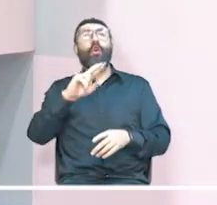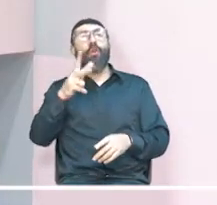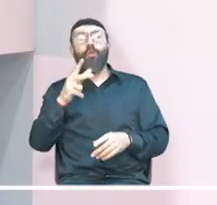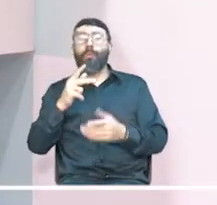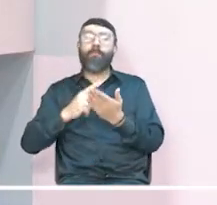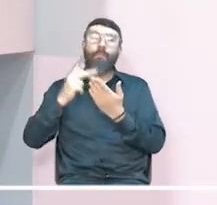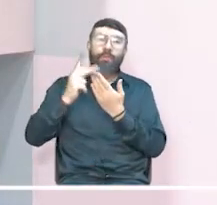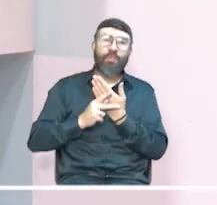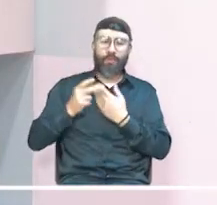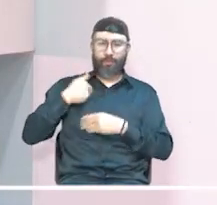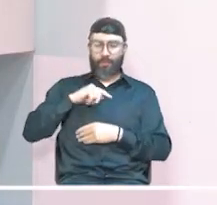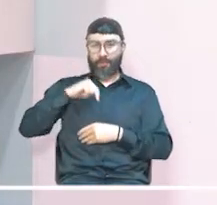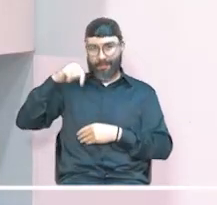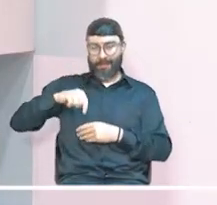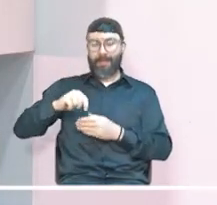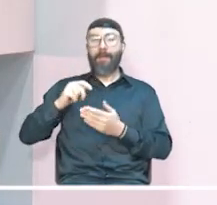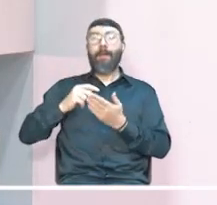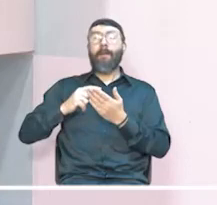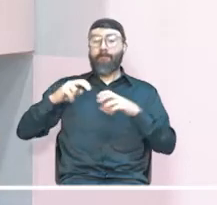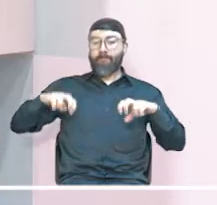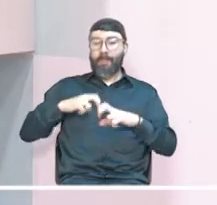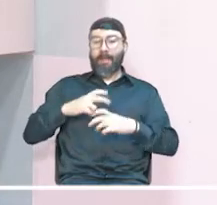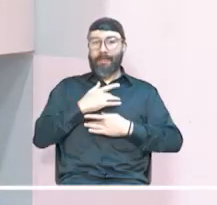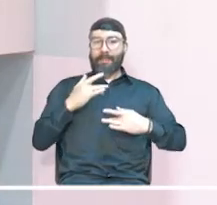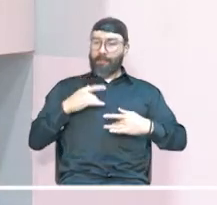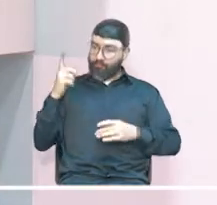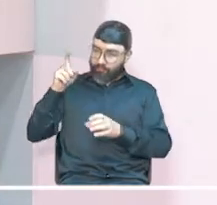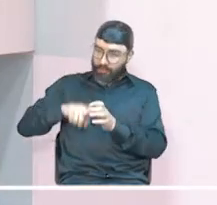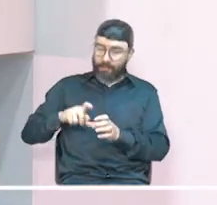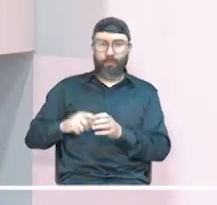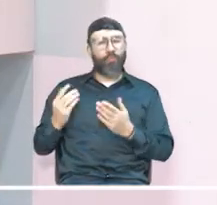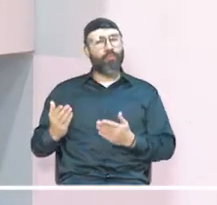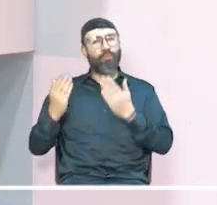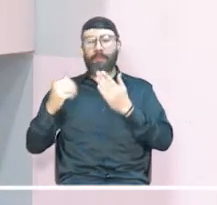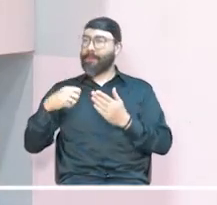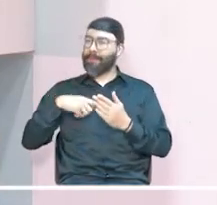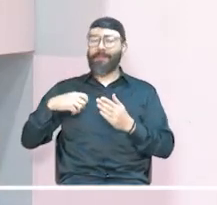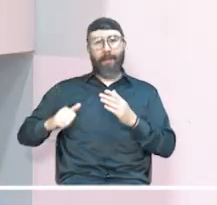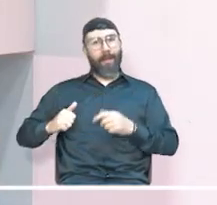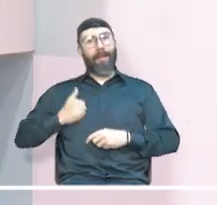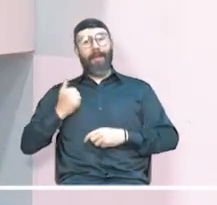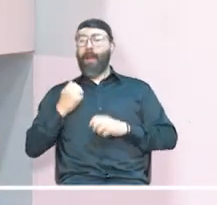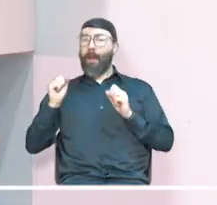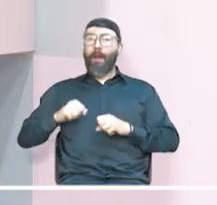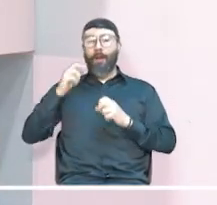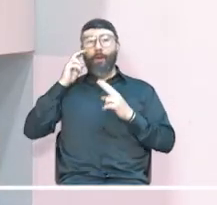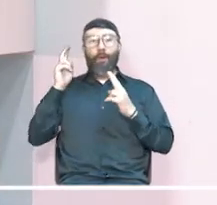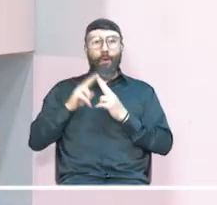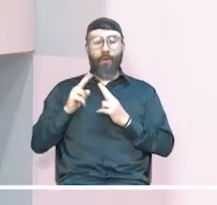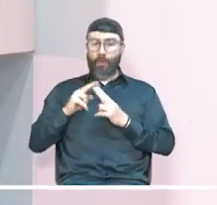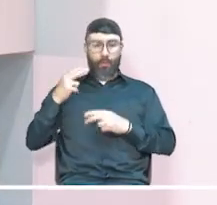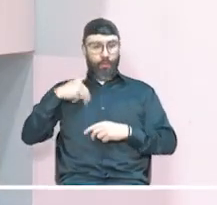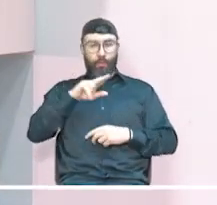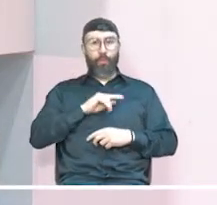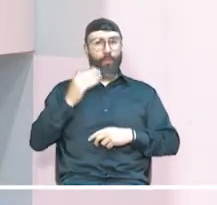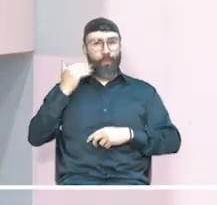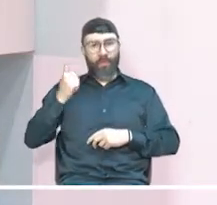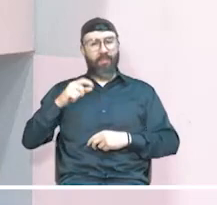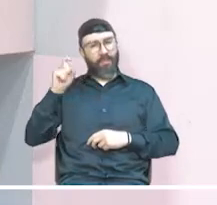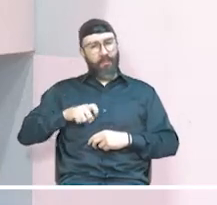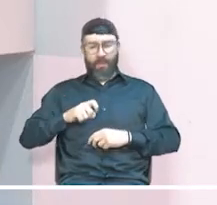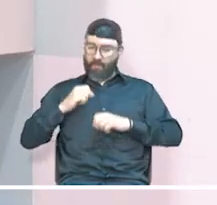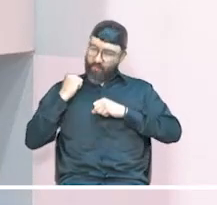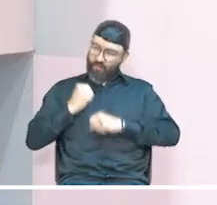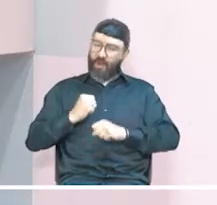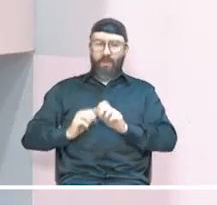proyecto de nosotros desde el Parque de la Salud. Entonces realmente que tengan esta oportunidad de conocer que las mujeres nos debemos empoderar, que nos debemos